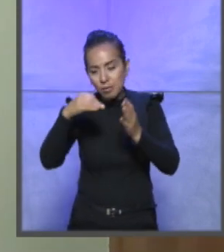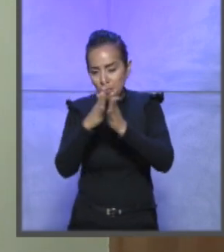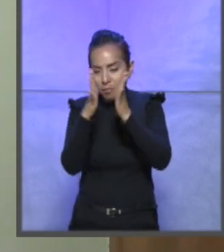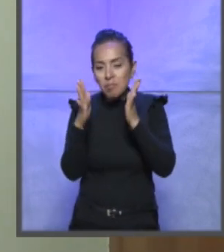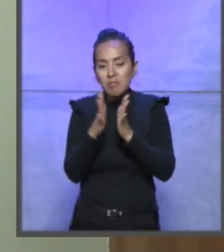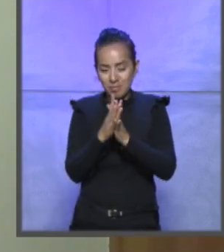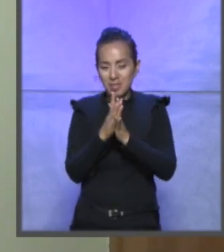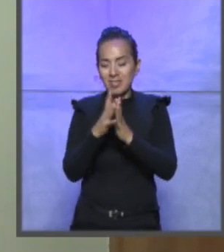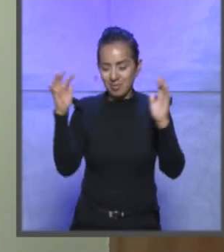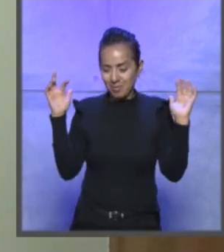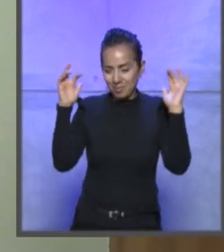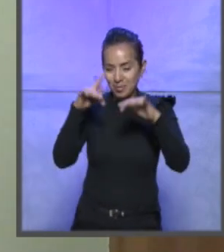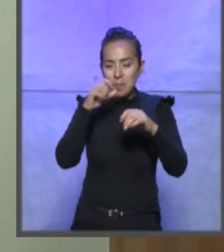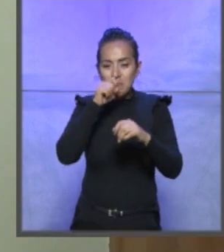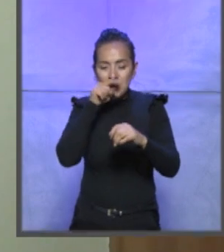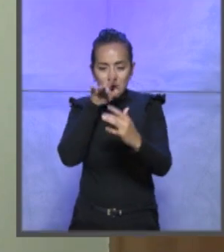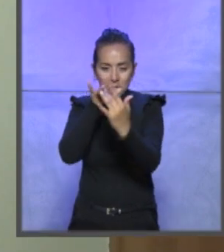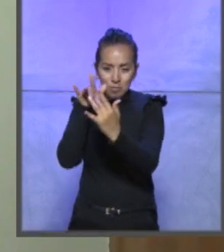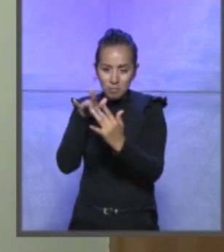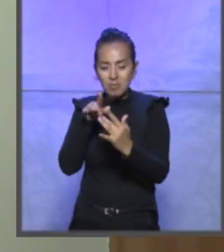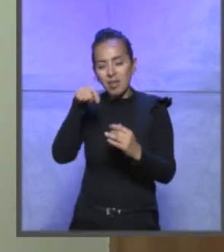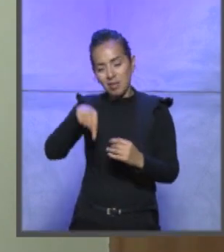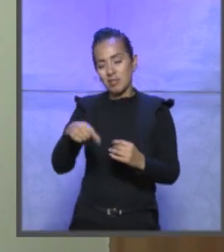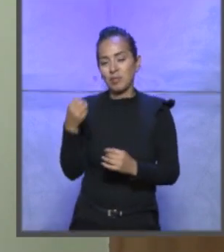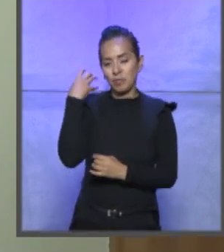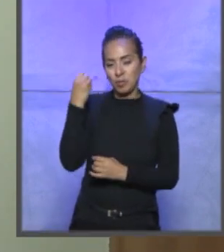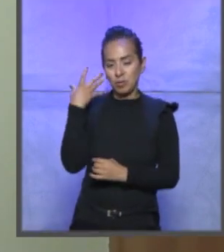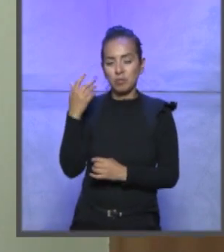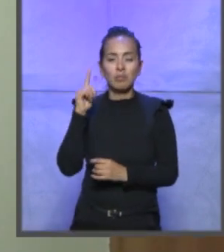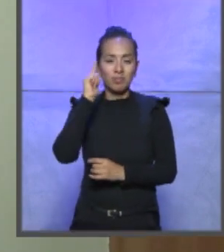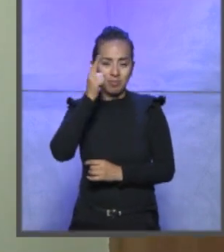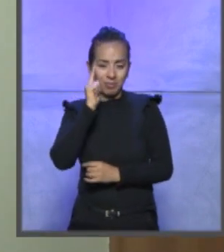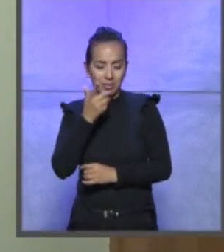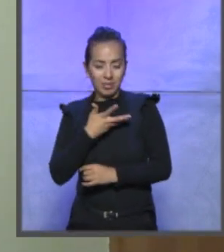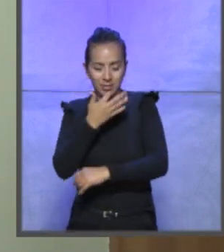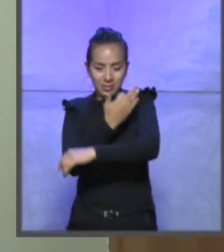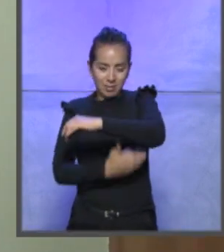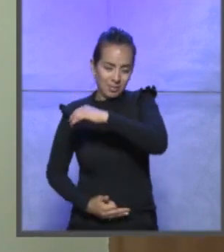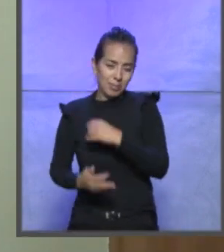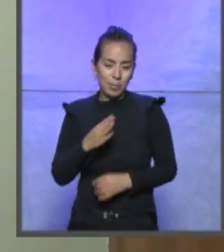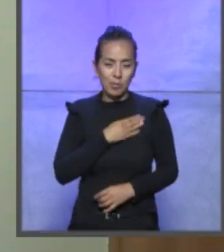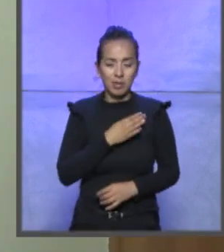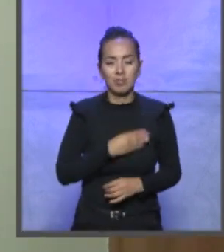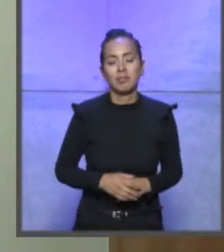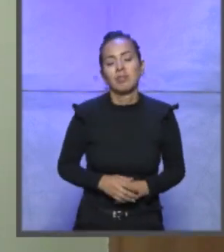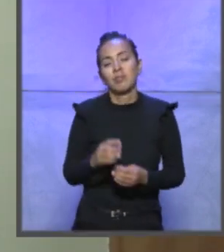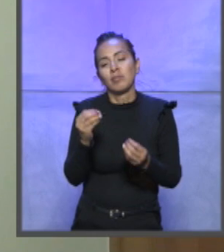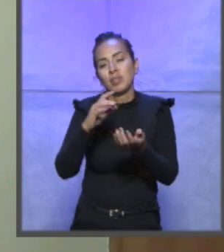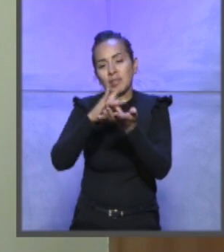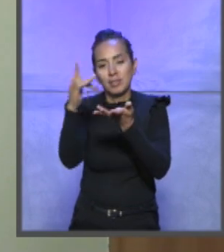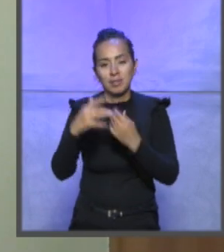su participación de manera presencial y también virtual en esta actividad, deseándoles una excelente tarde. Muchas